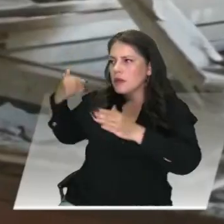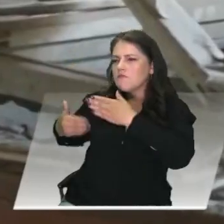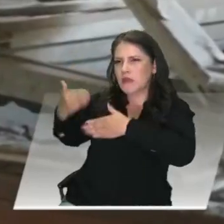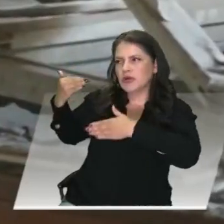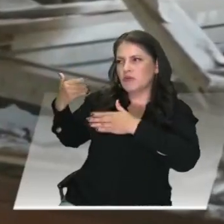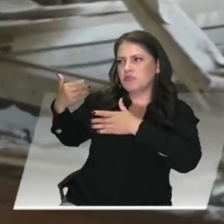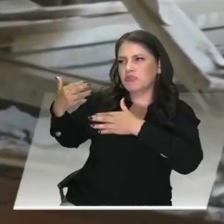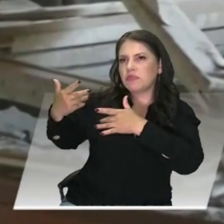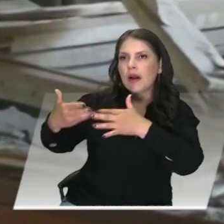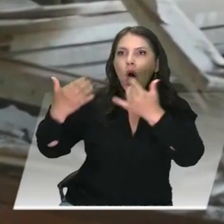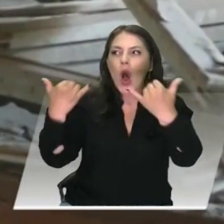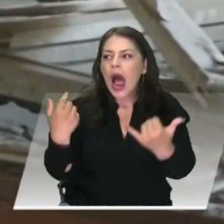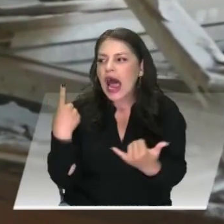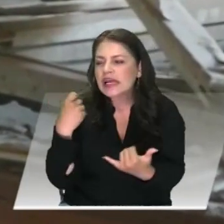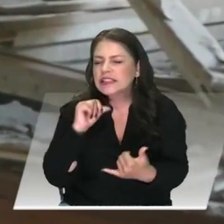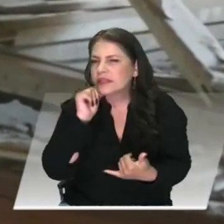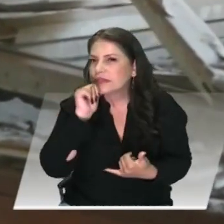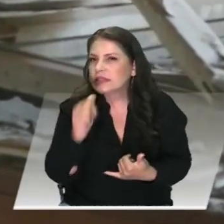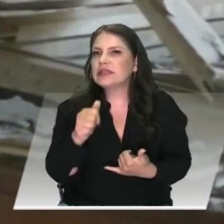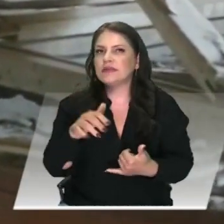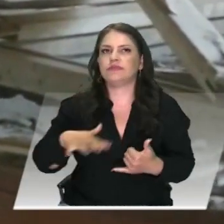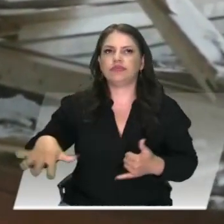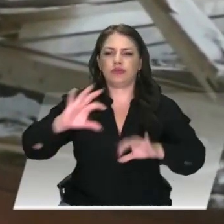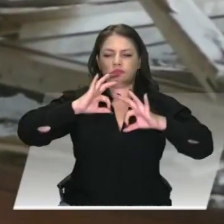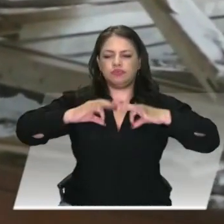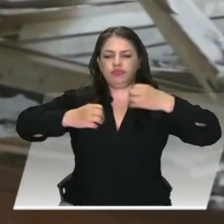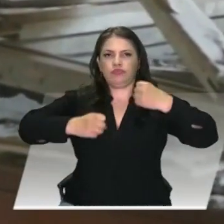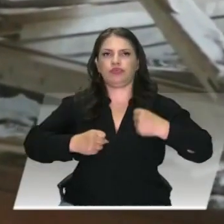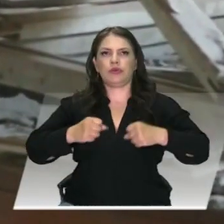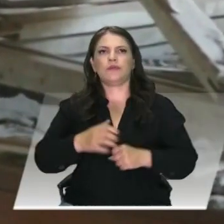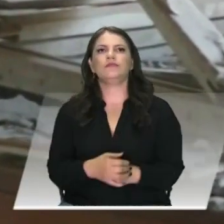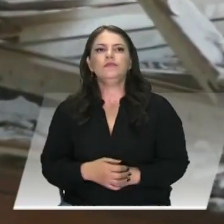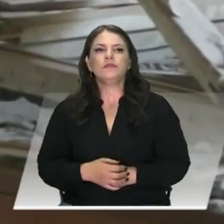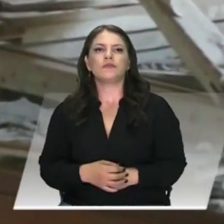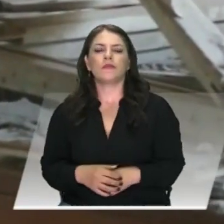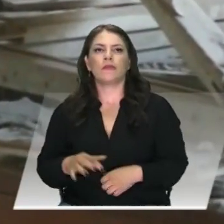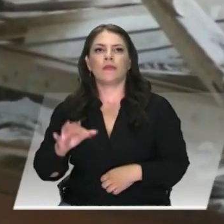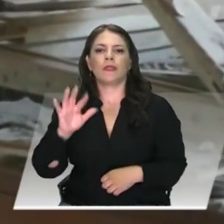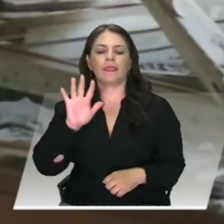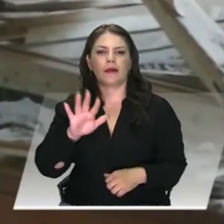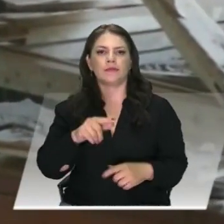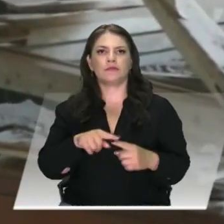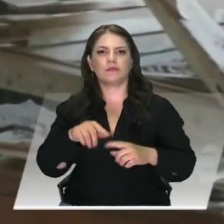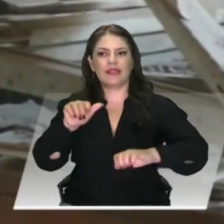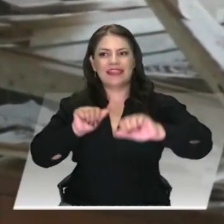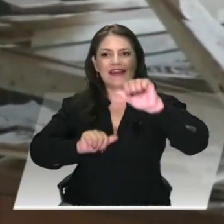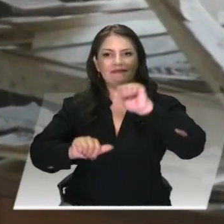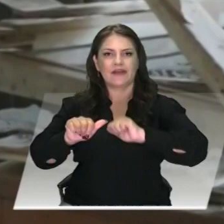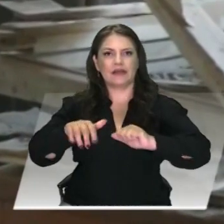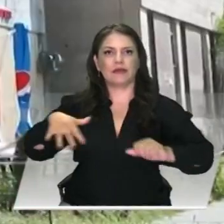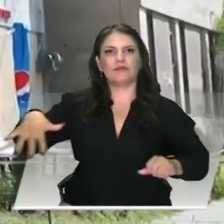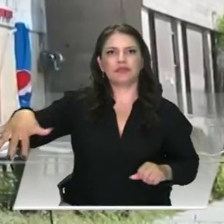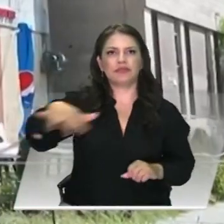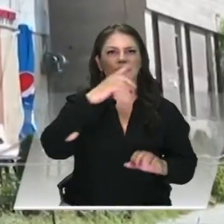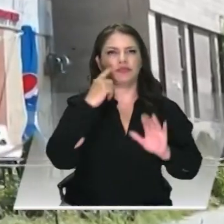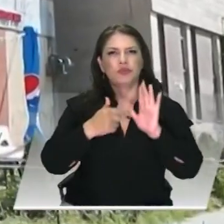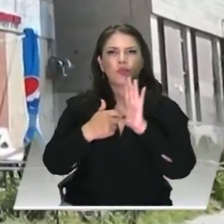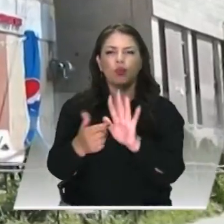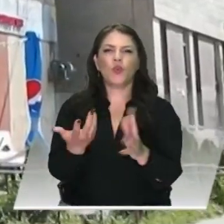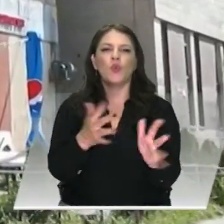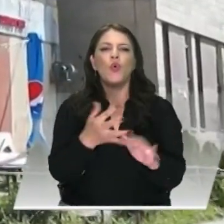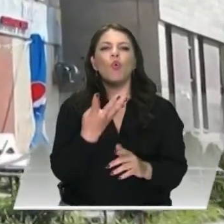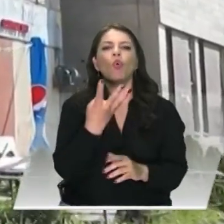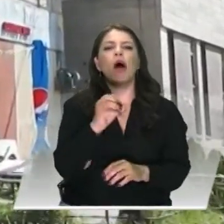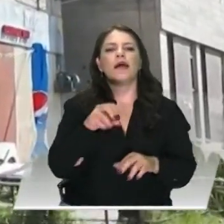la administración militar de la ciudad afirmó en su canal de Telegram que las defensas aéreas ucranianas destruyeron más de 40